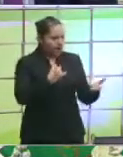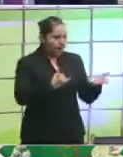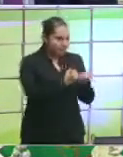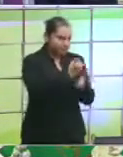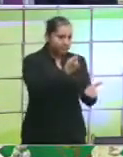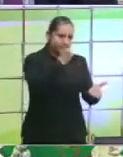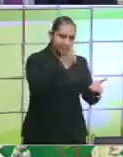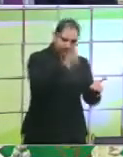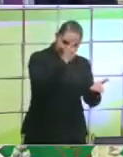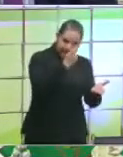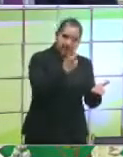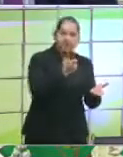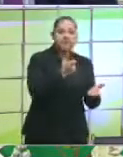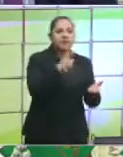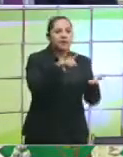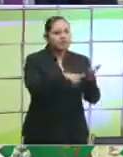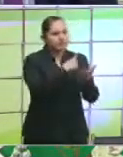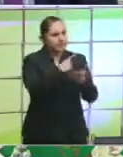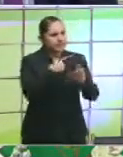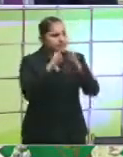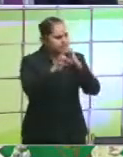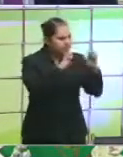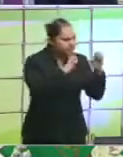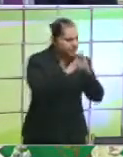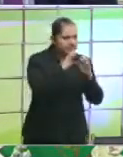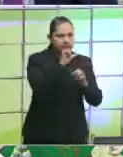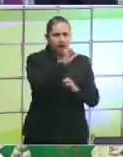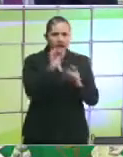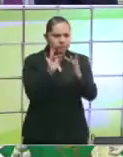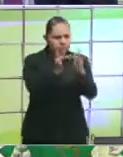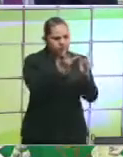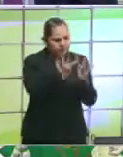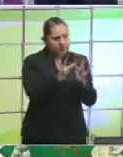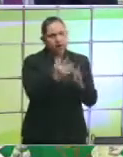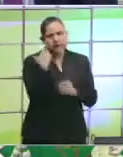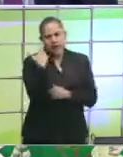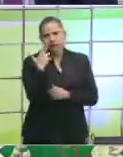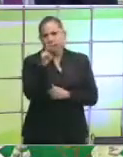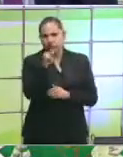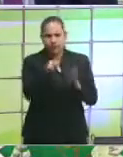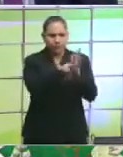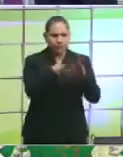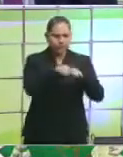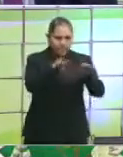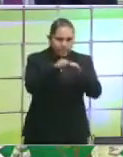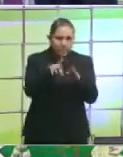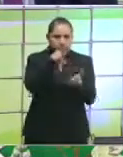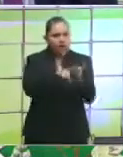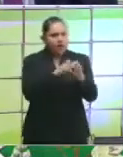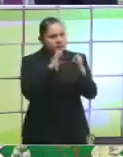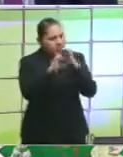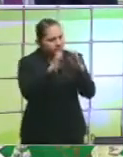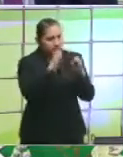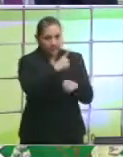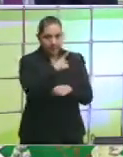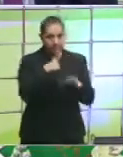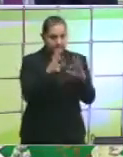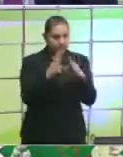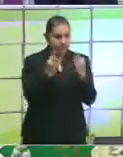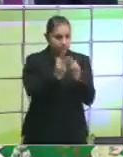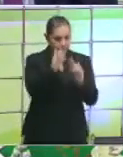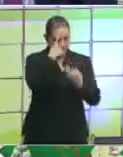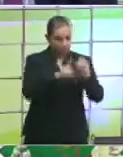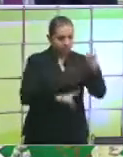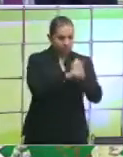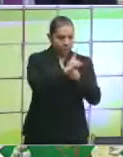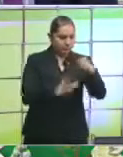acceso comunicación con los medios observatorios amicus curiae métodos alternativos de solución de conflictos